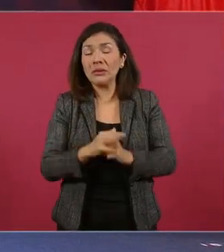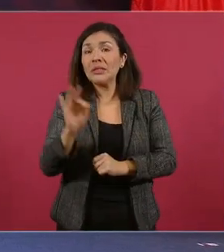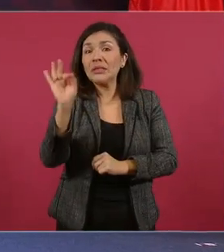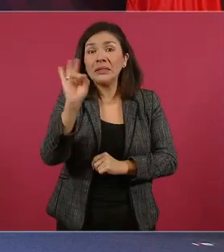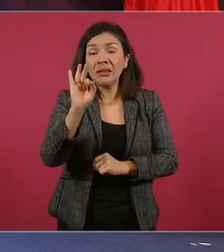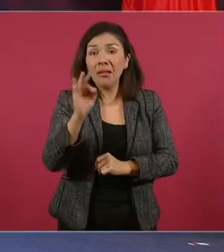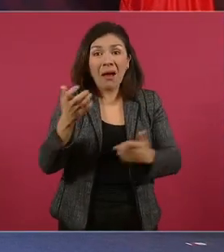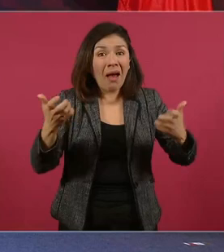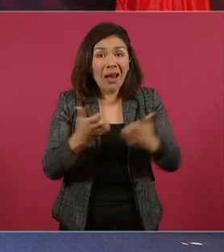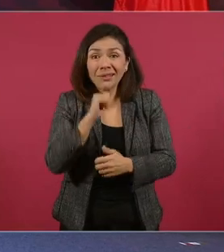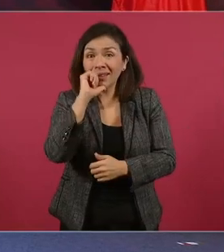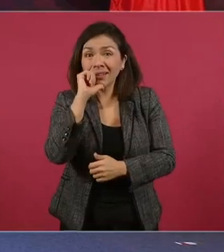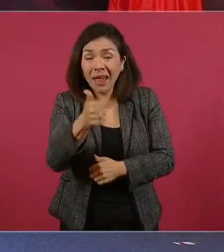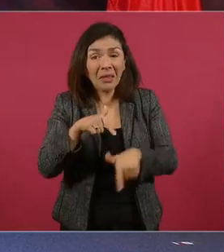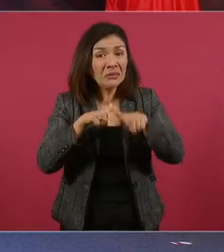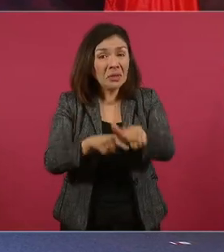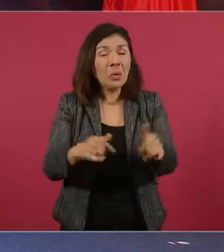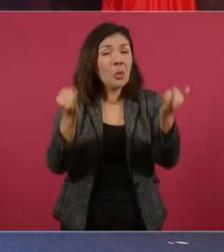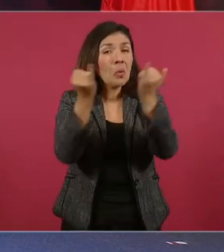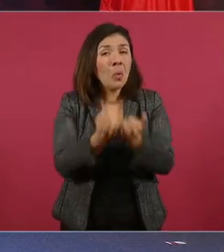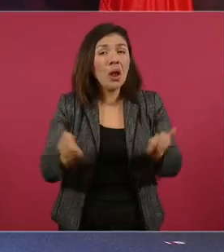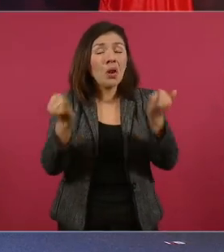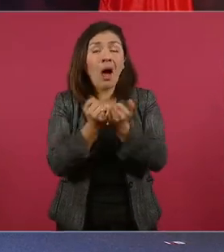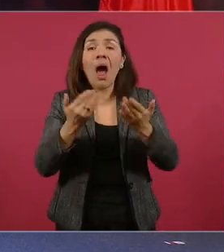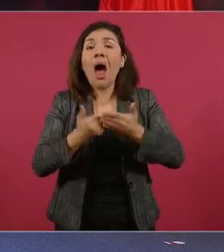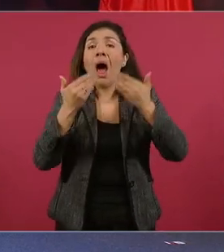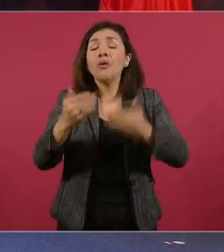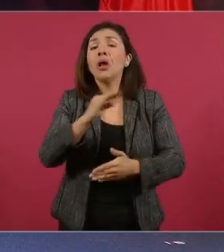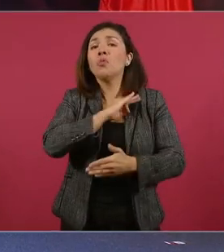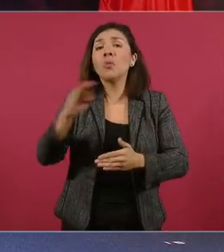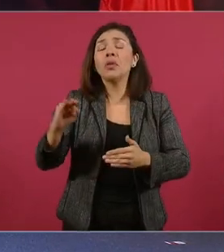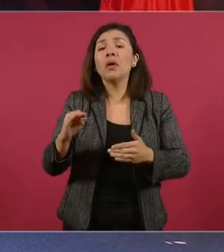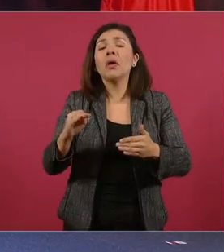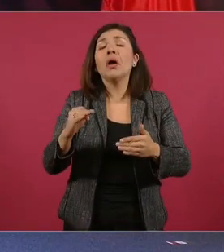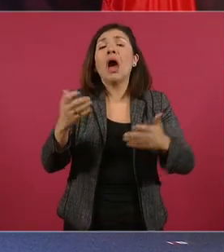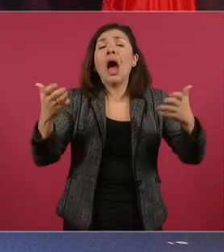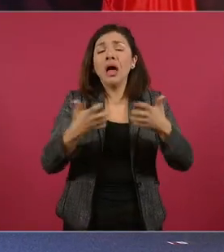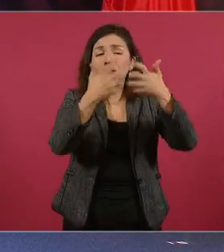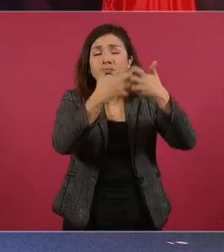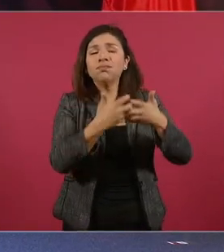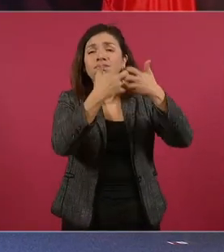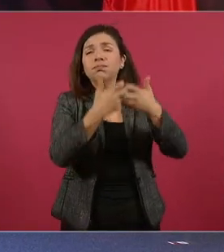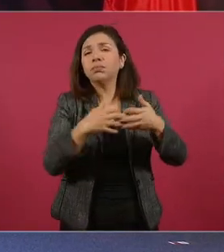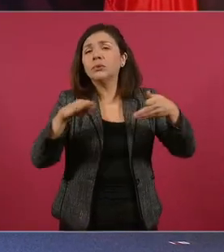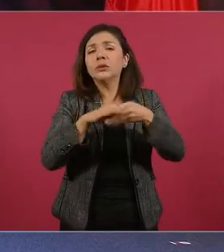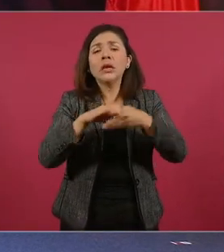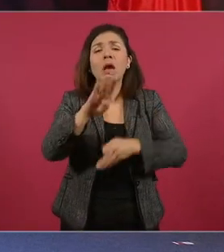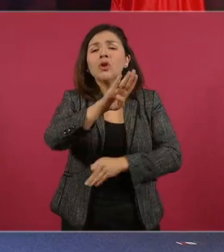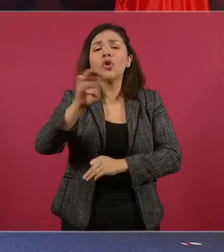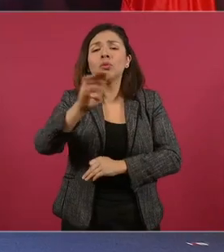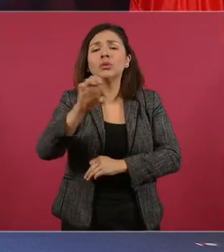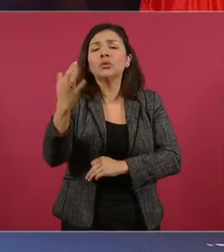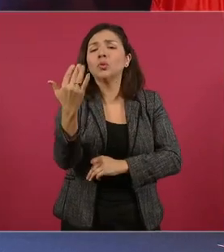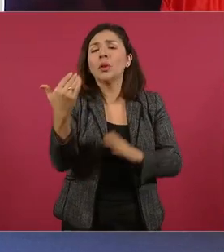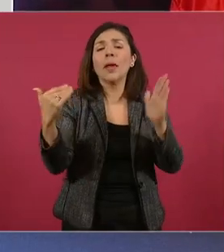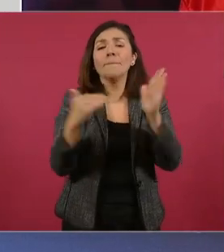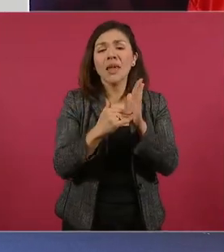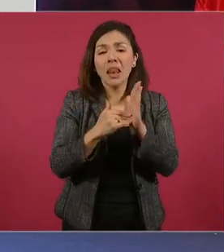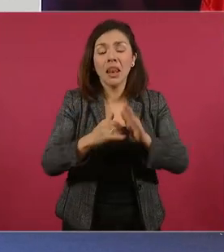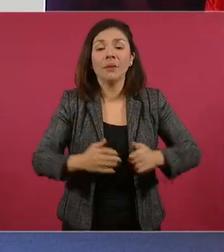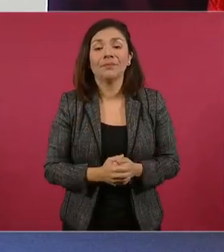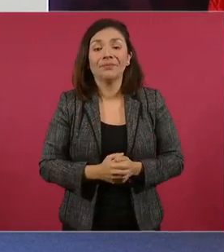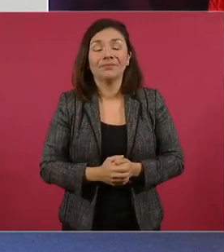hubiese hecho nada, hoy tendríamos una producción de 950 mil barriles. En esta